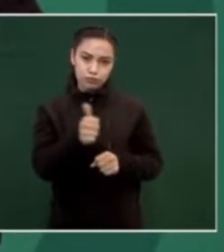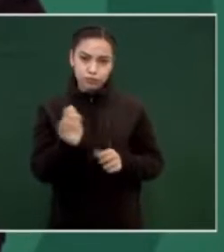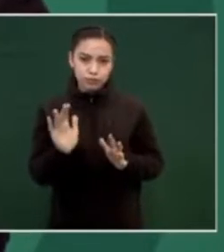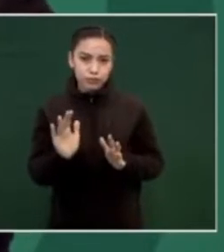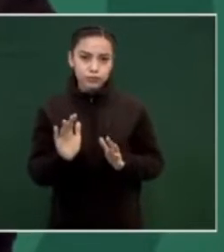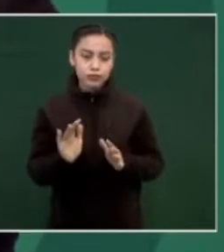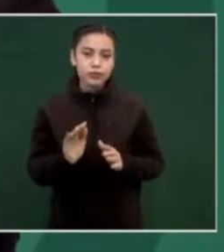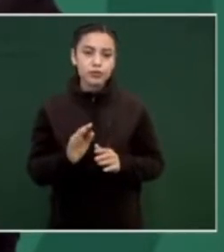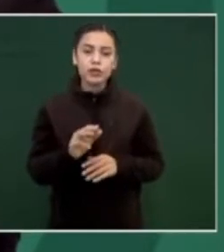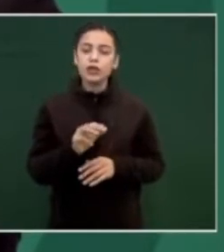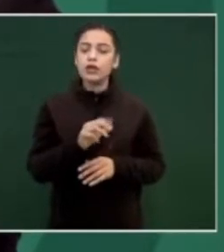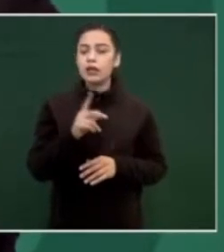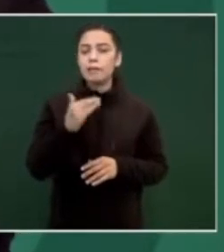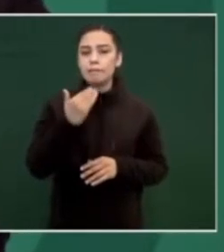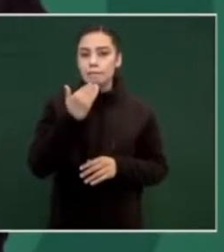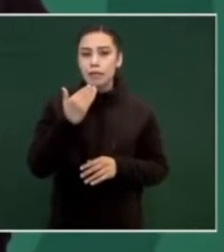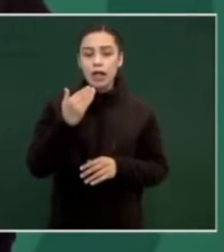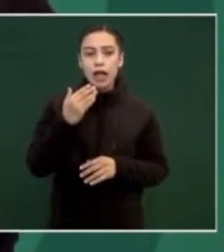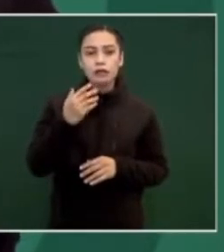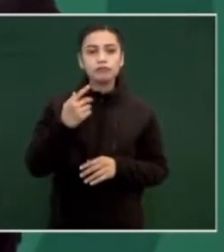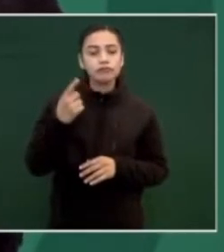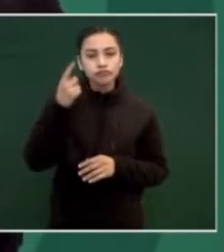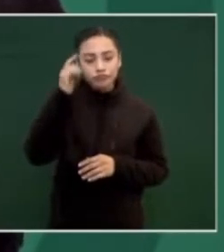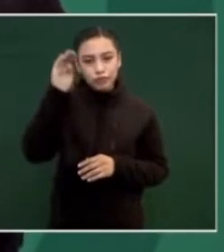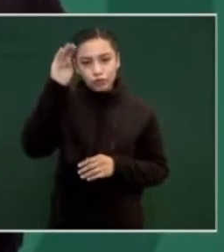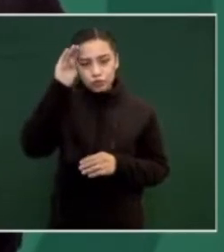con nuestra conciencia